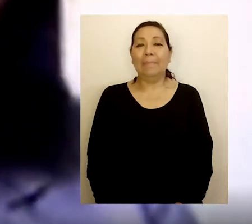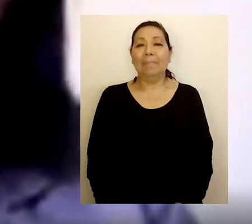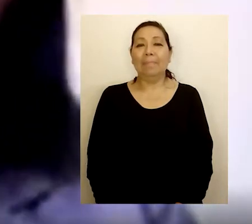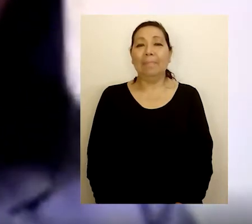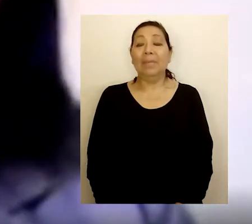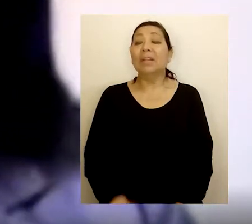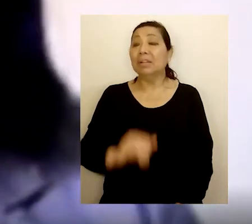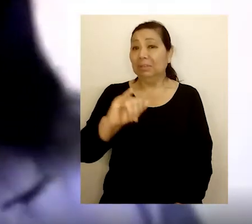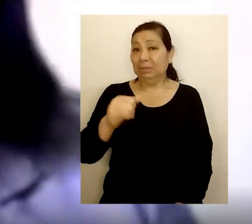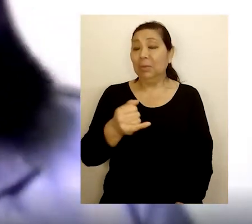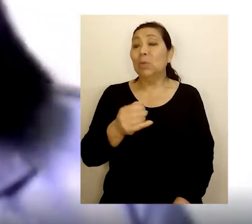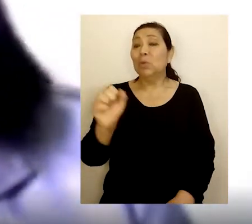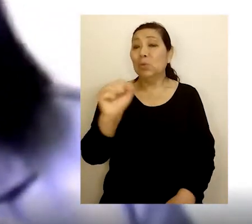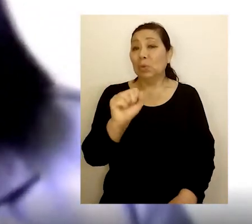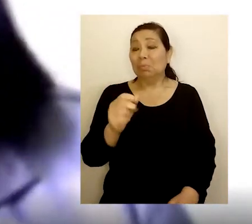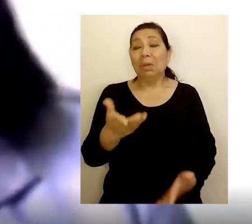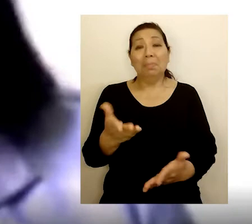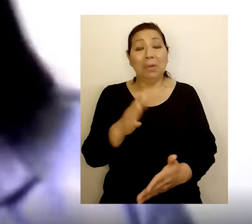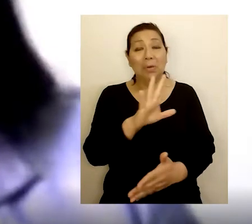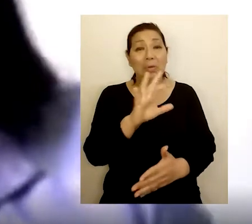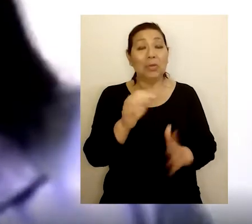la ejecutoria suprema